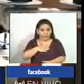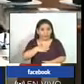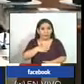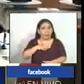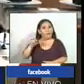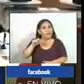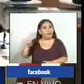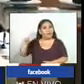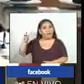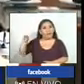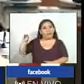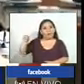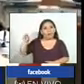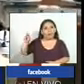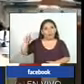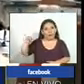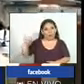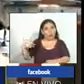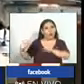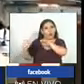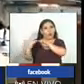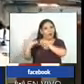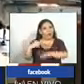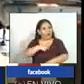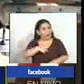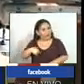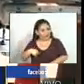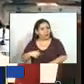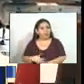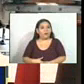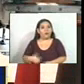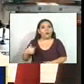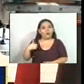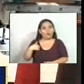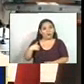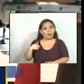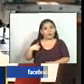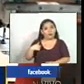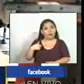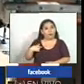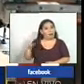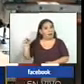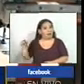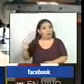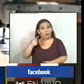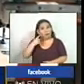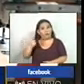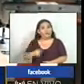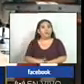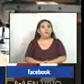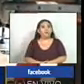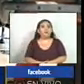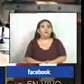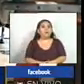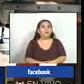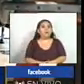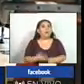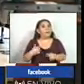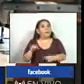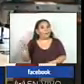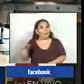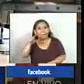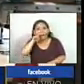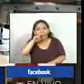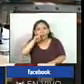llama Martín como me llamo yo también. Dios en gloria lo tengo que ya murió, pero él me enseñó